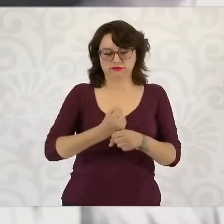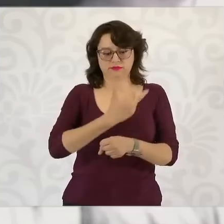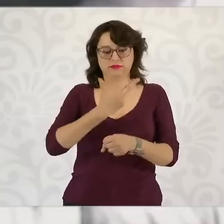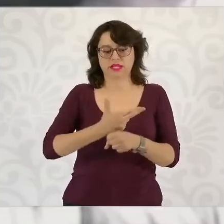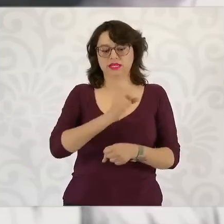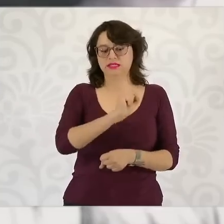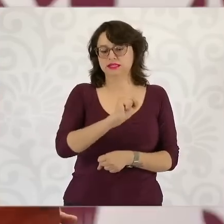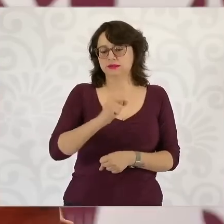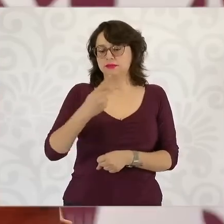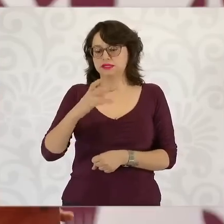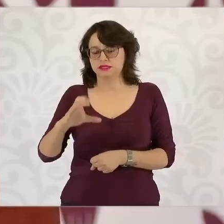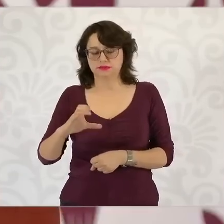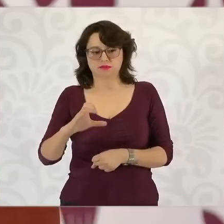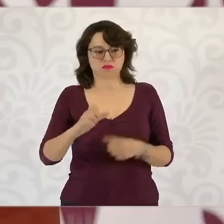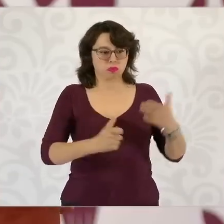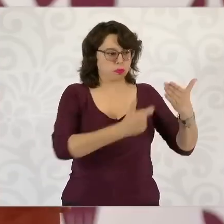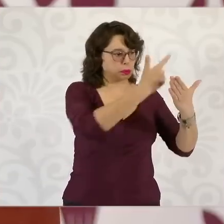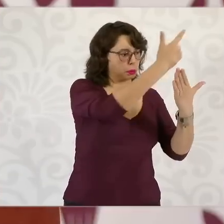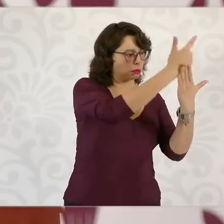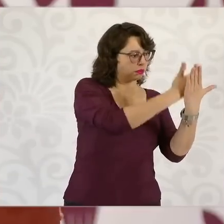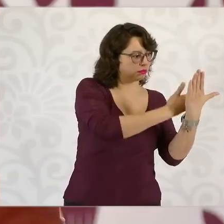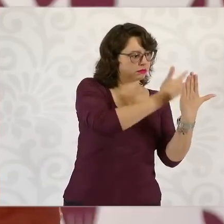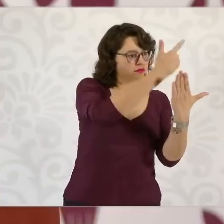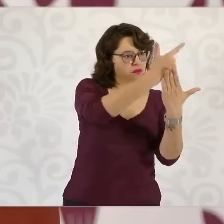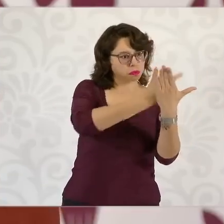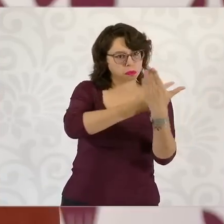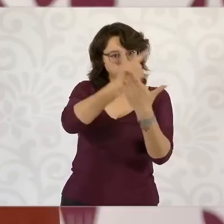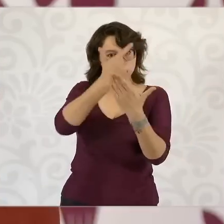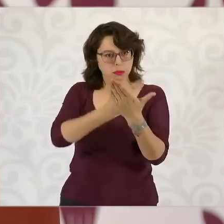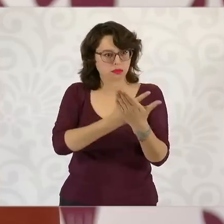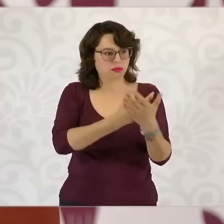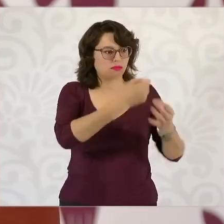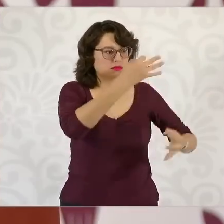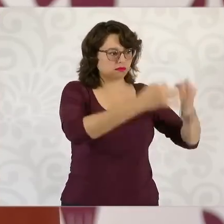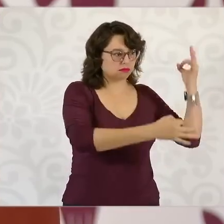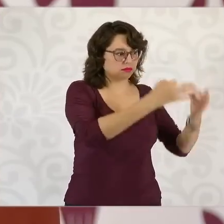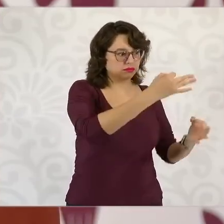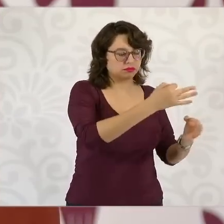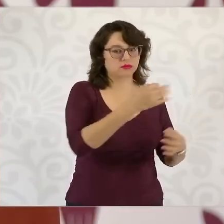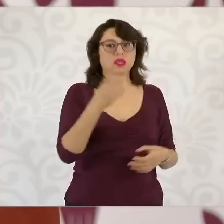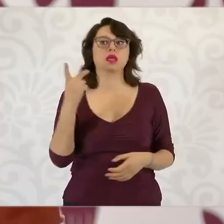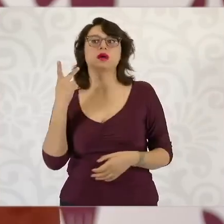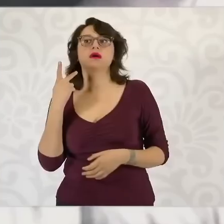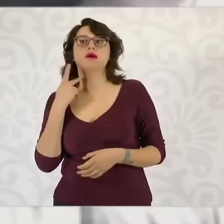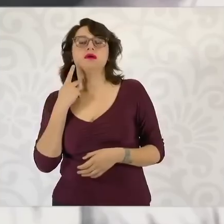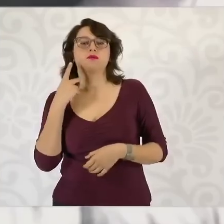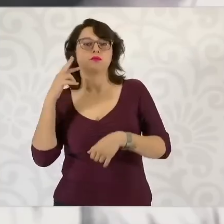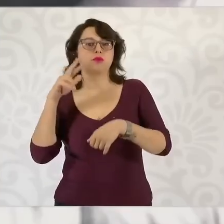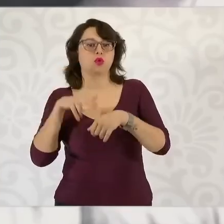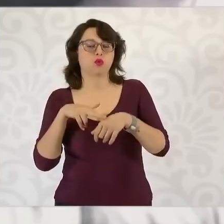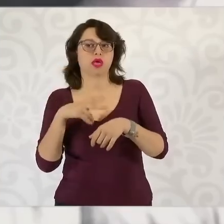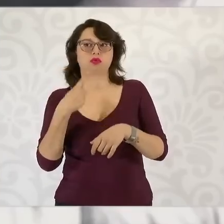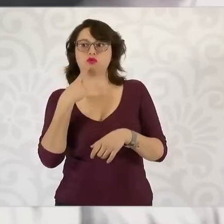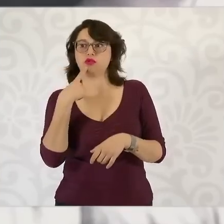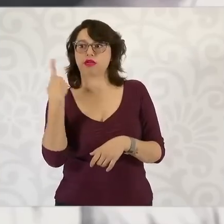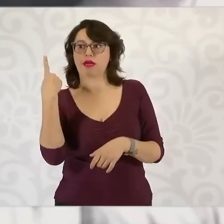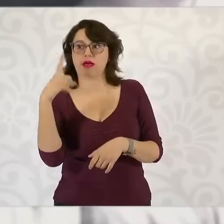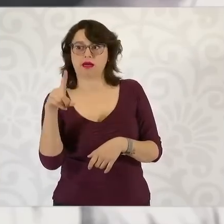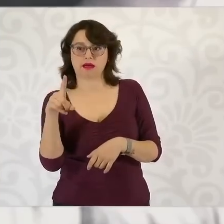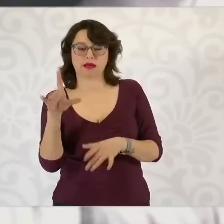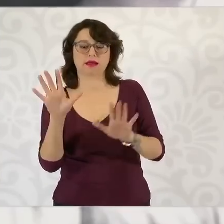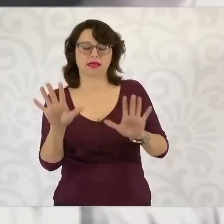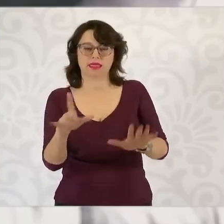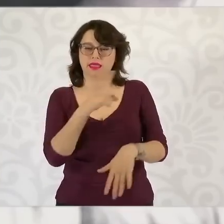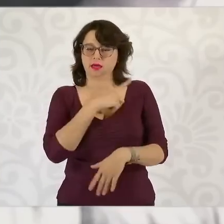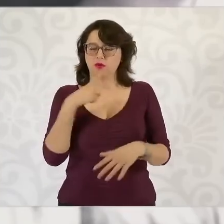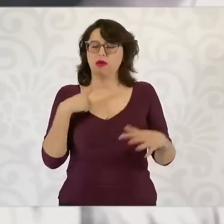Seguridad, cuántos jueces están dentro de este marco? Déjenme darles a ustedes una explicación de lo que es el procedimiento